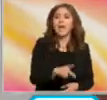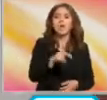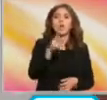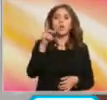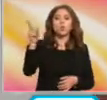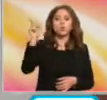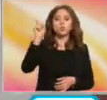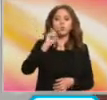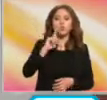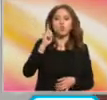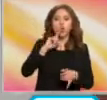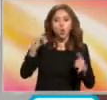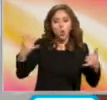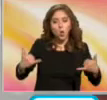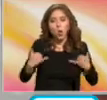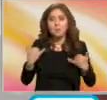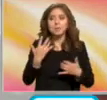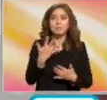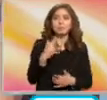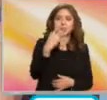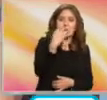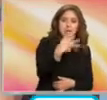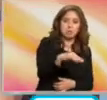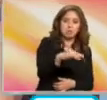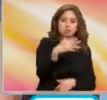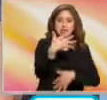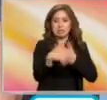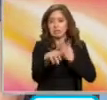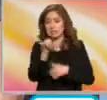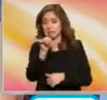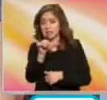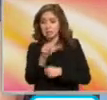hablando de chicas o de chicos entre 14, 15, 16